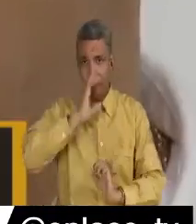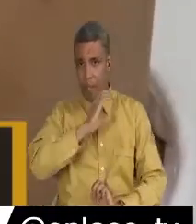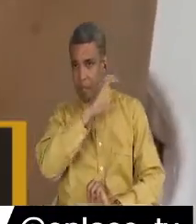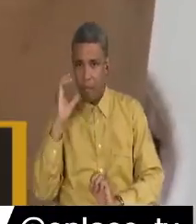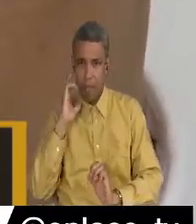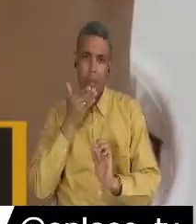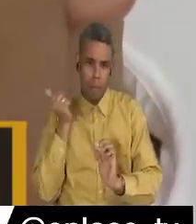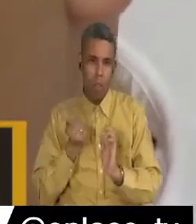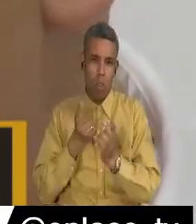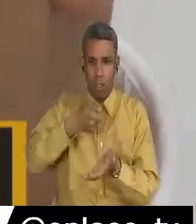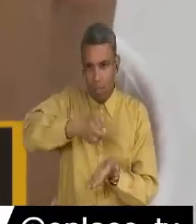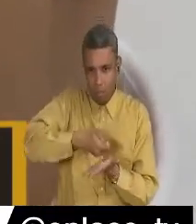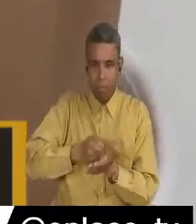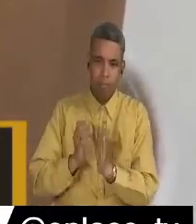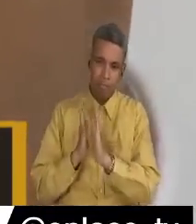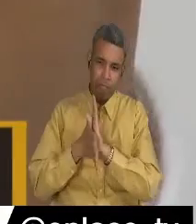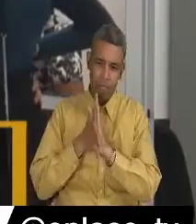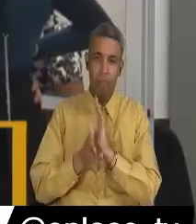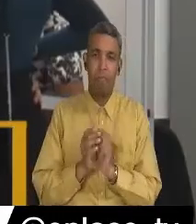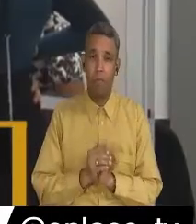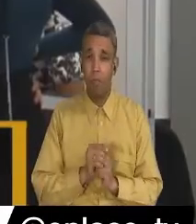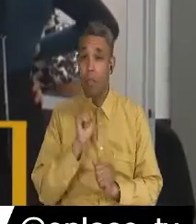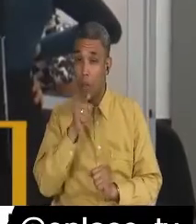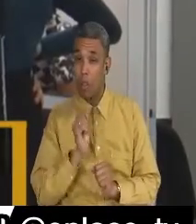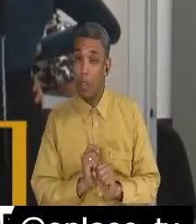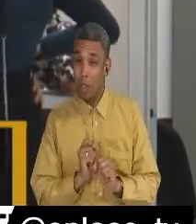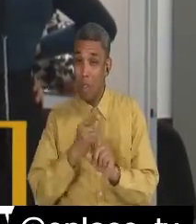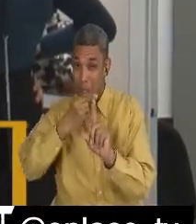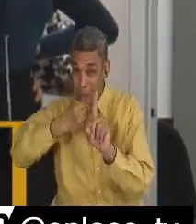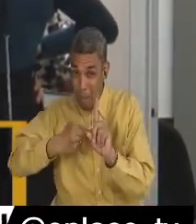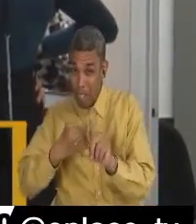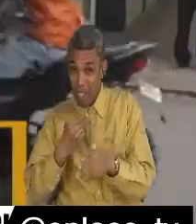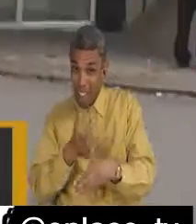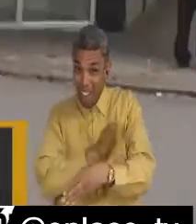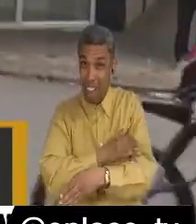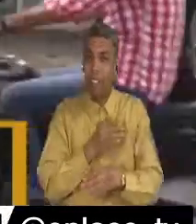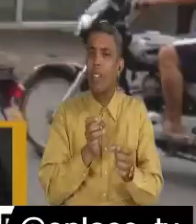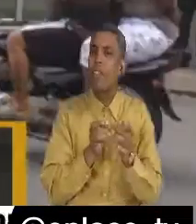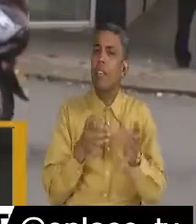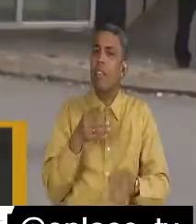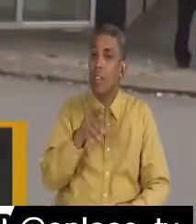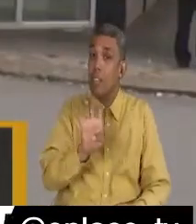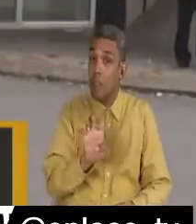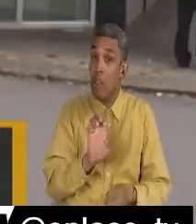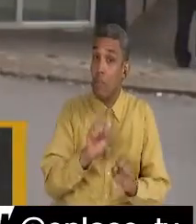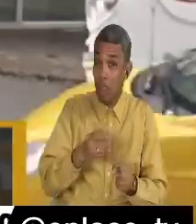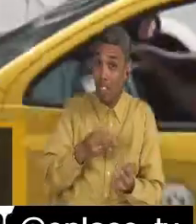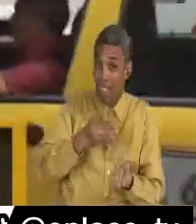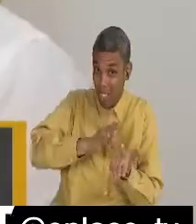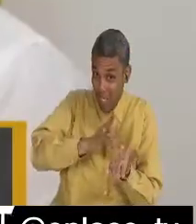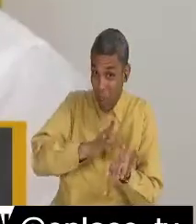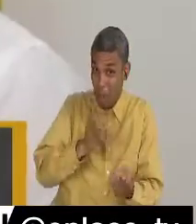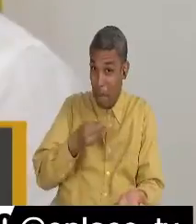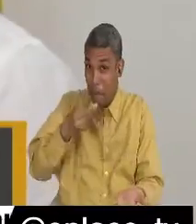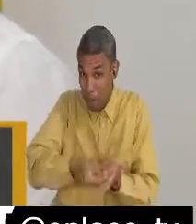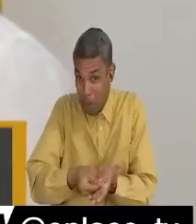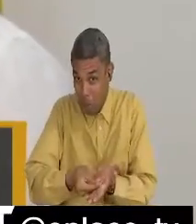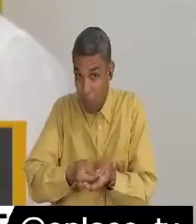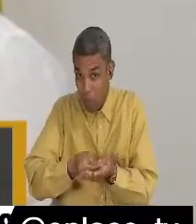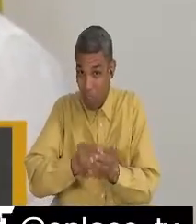El Ejecutivo recordó que tienen plazo los afiliados hasta el próximo 19 de abril para estar a paz y salvo y poder participar de esta asamblea. El objetivo de la asamblea